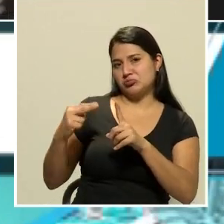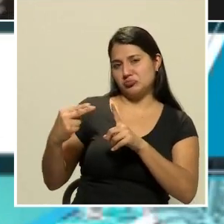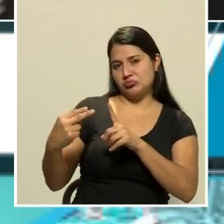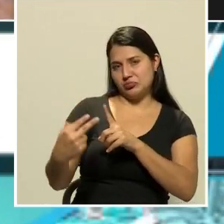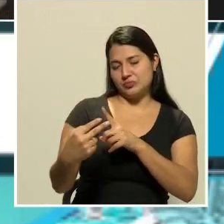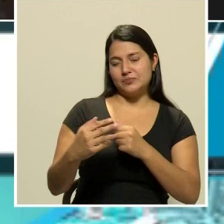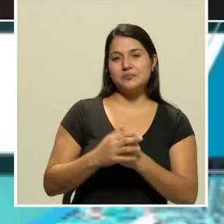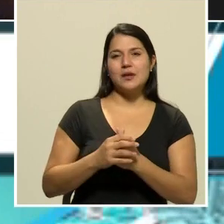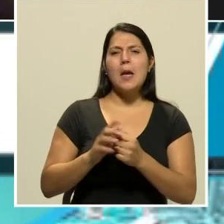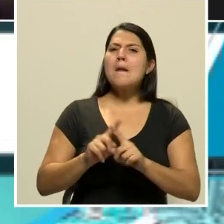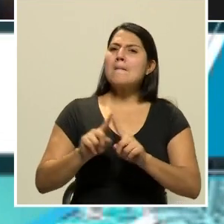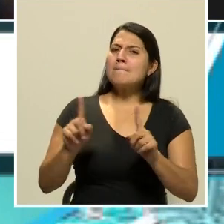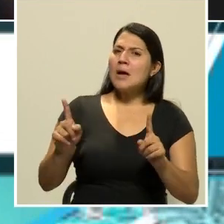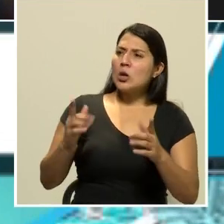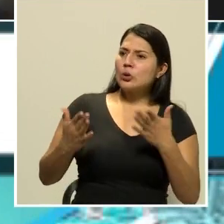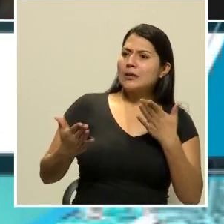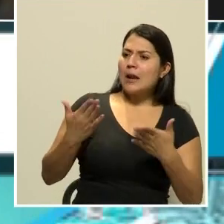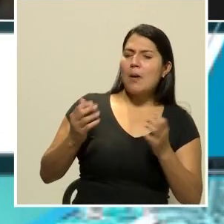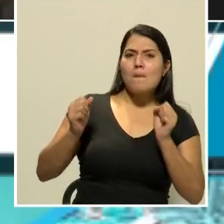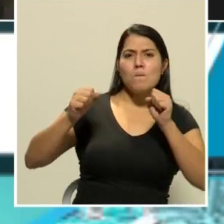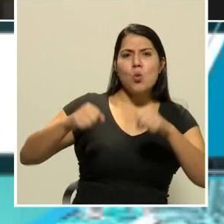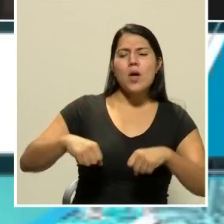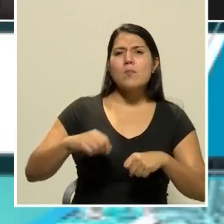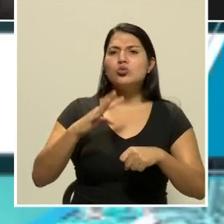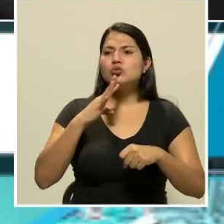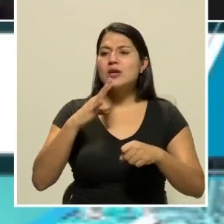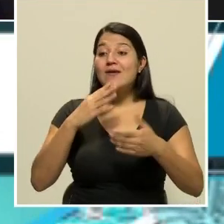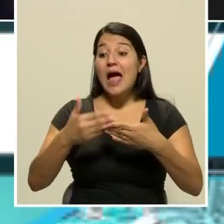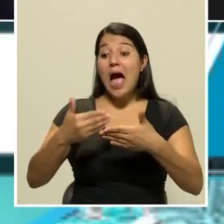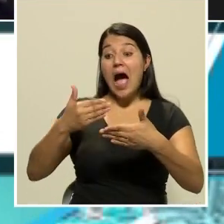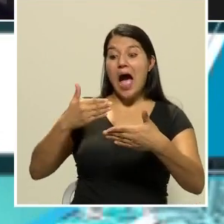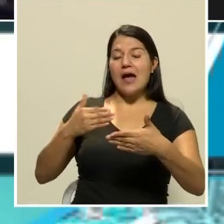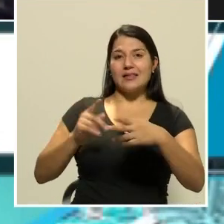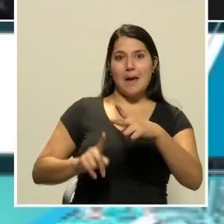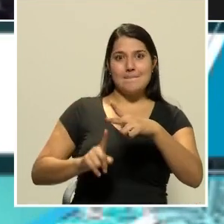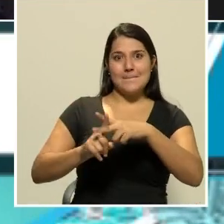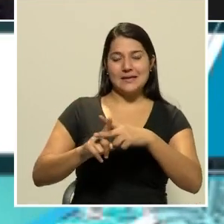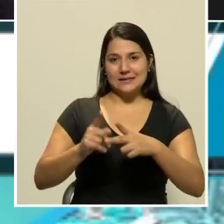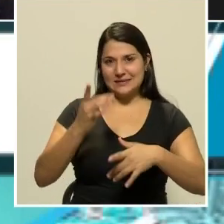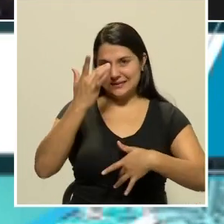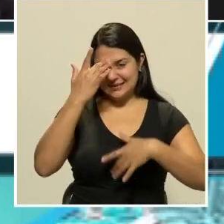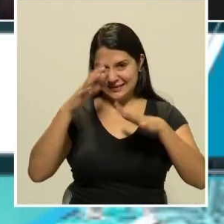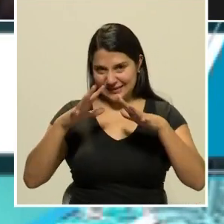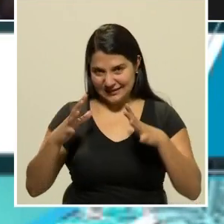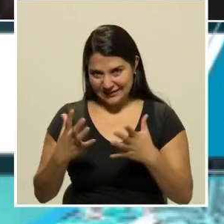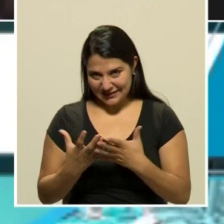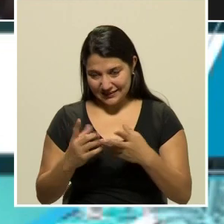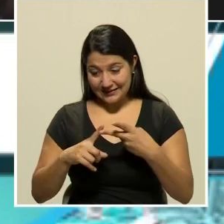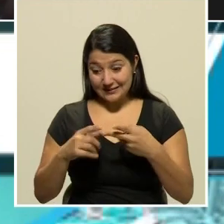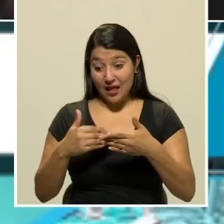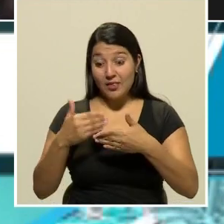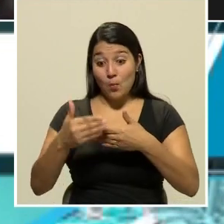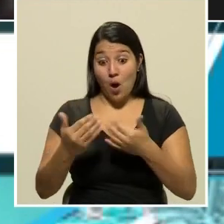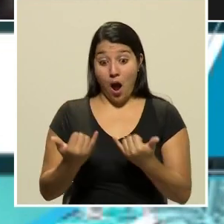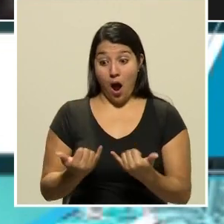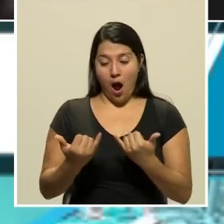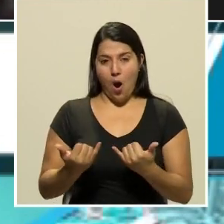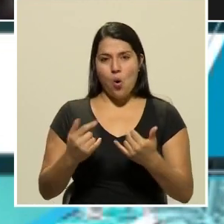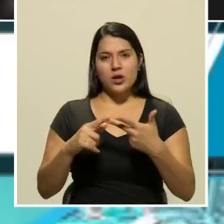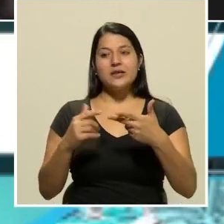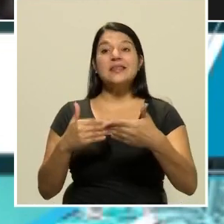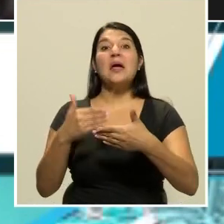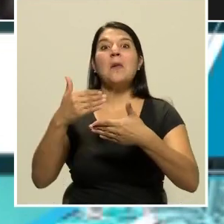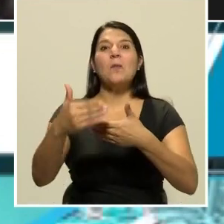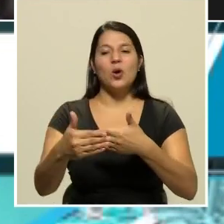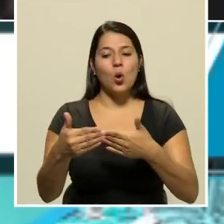Pero, ¿qué le parece si hablamos de antes de la pandemia, durante y tal vez los retos para el